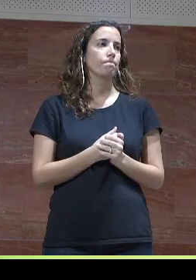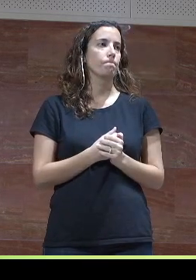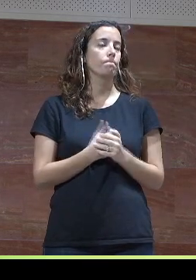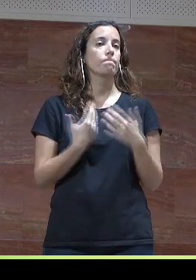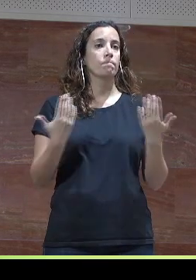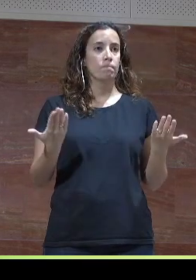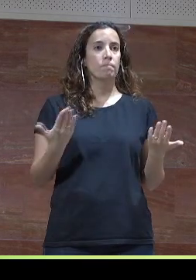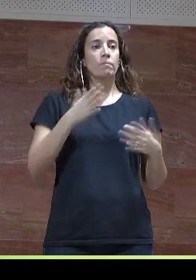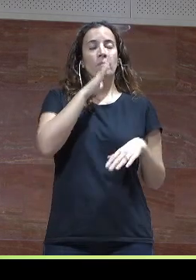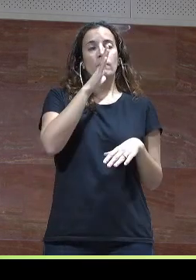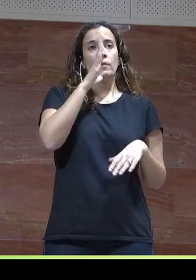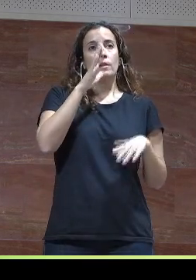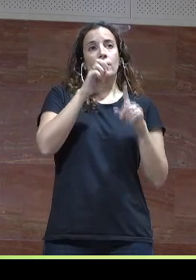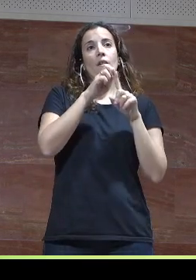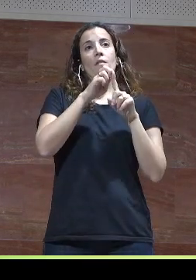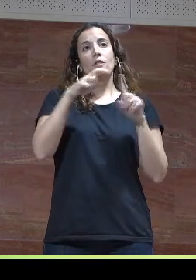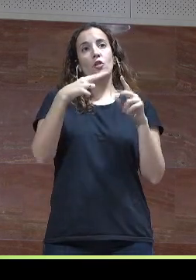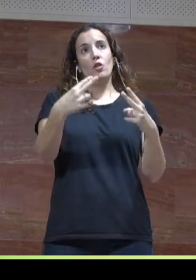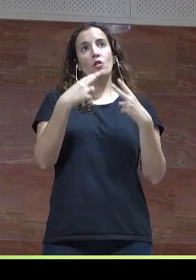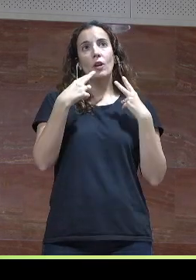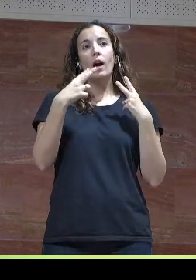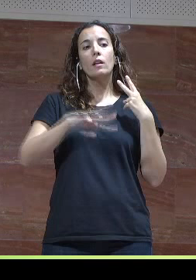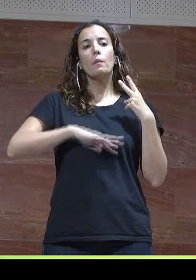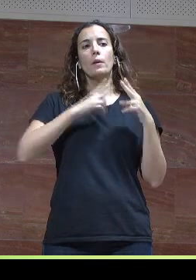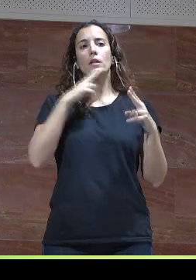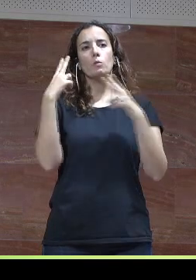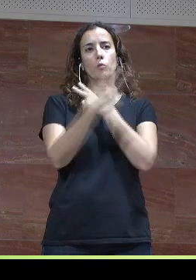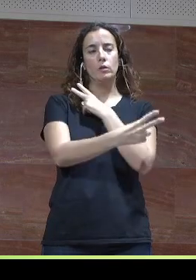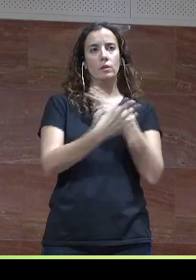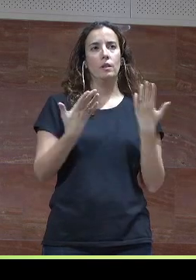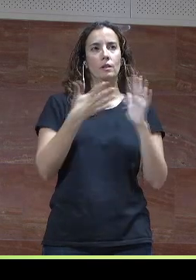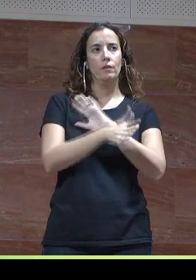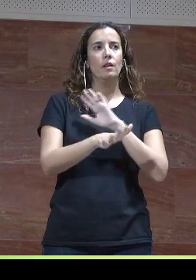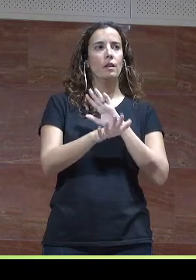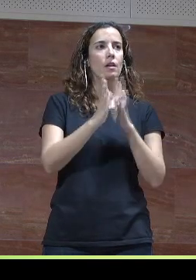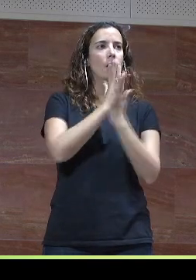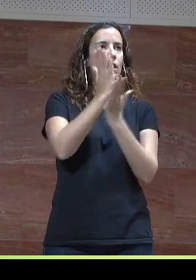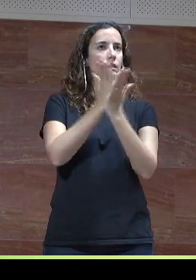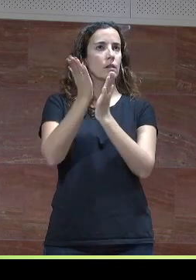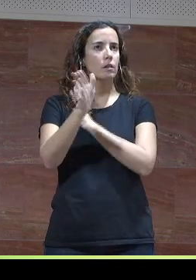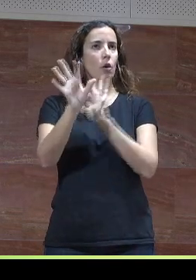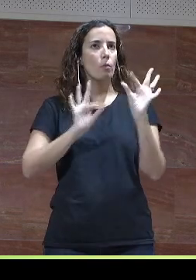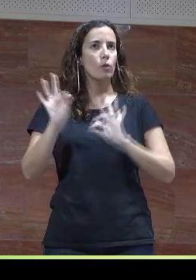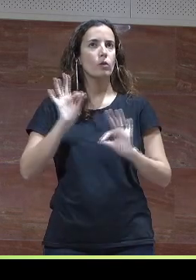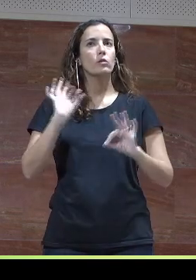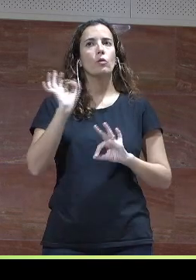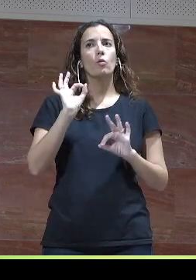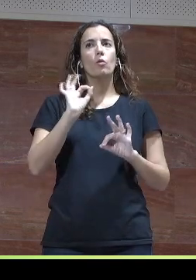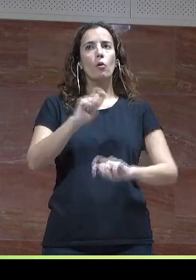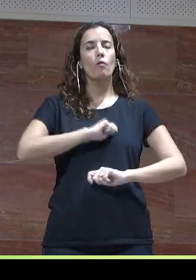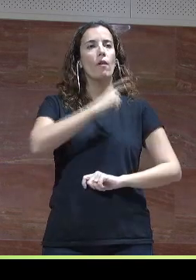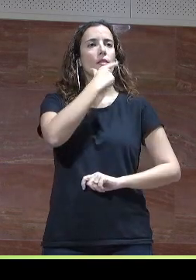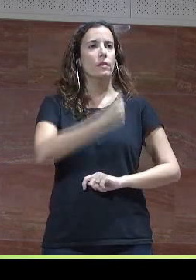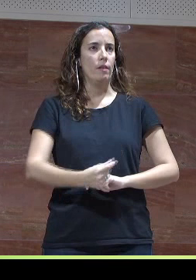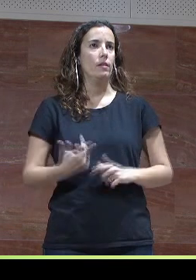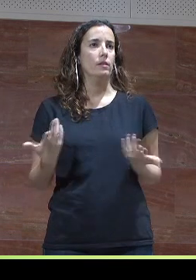Porque en esa visión está la capacidad de respuesta, evidentemente, las opciones o las facilidades que nos puede ofrecer